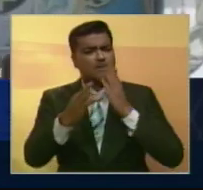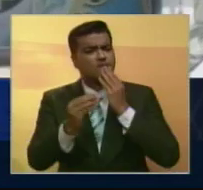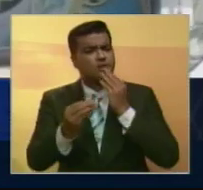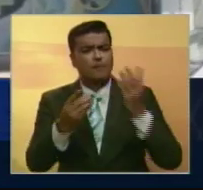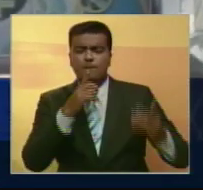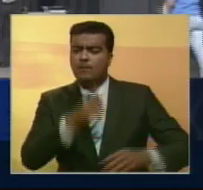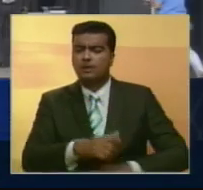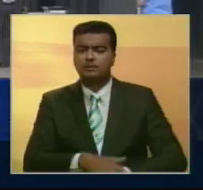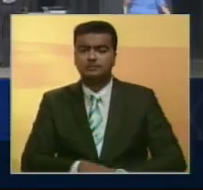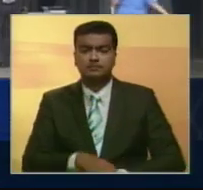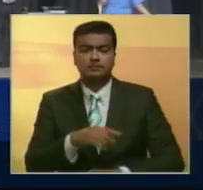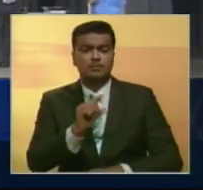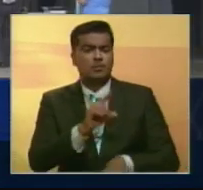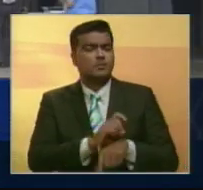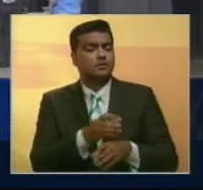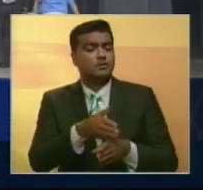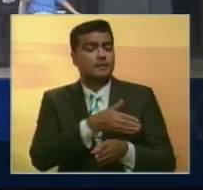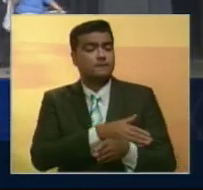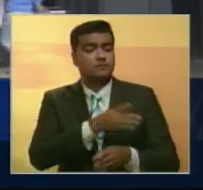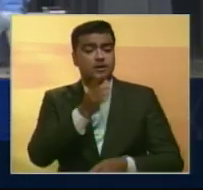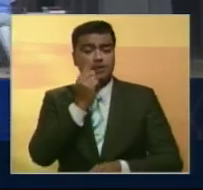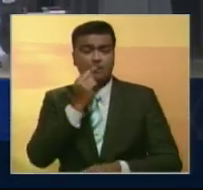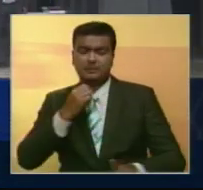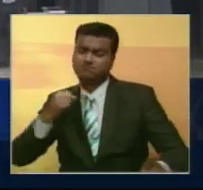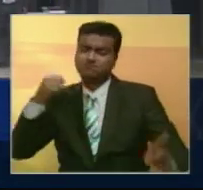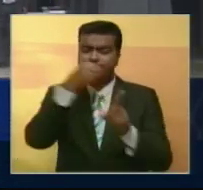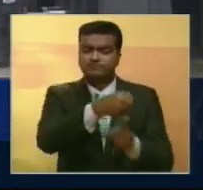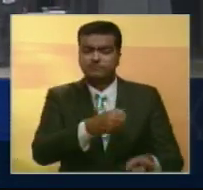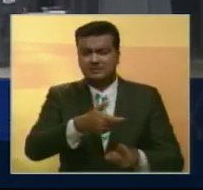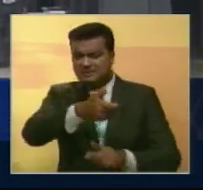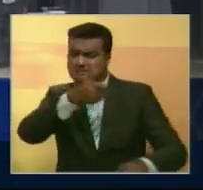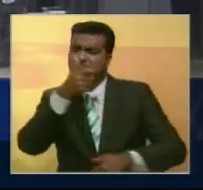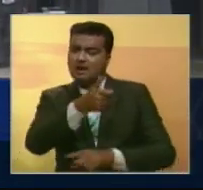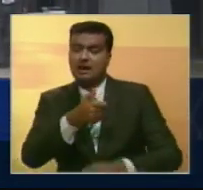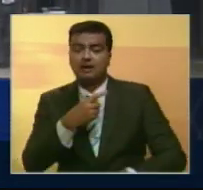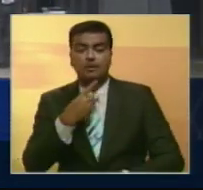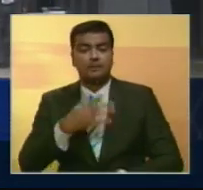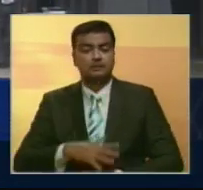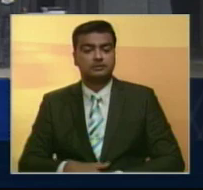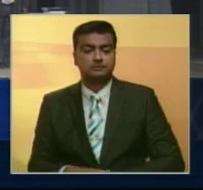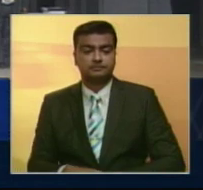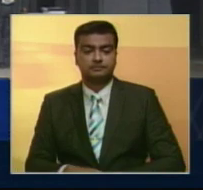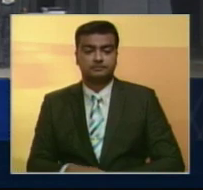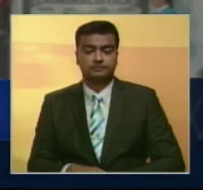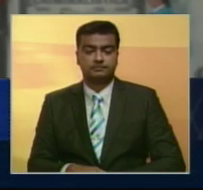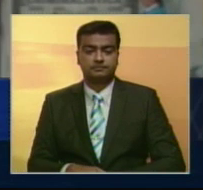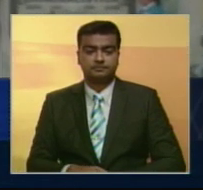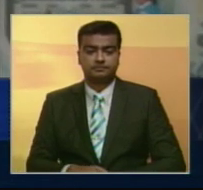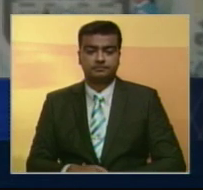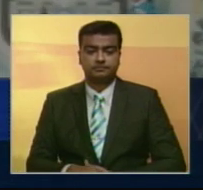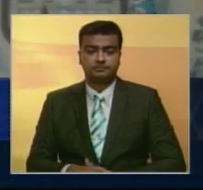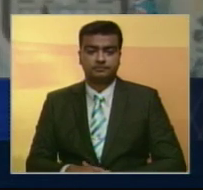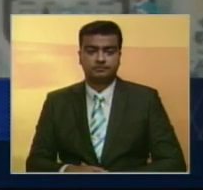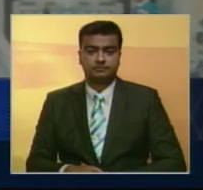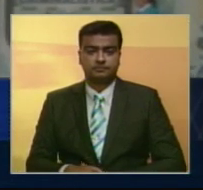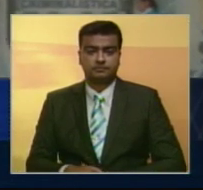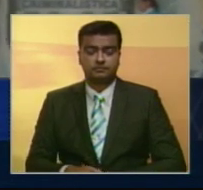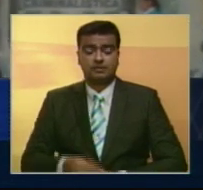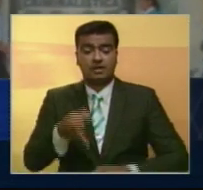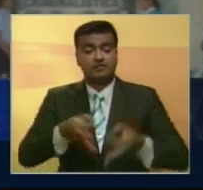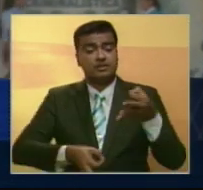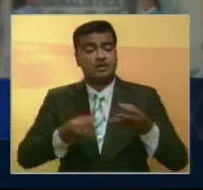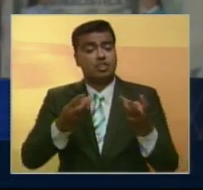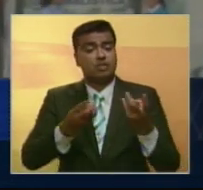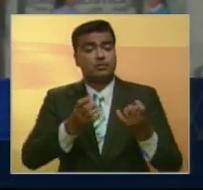con ella. Pocos minutos después, el hombre la golpeó y le disparó con su arma de reglamento, lo que le causó la muerte. El fiscal